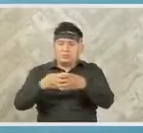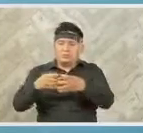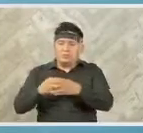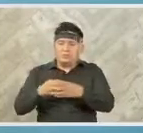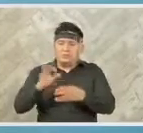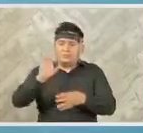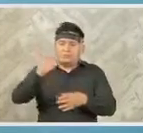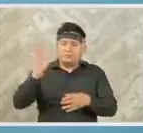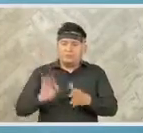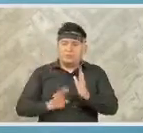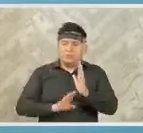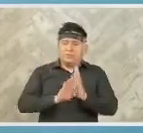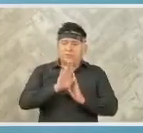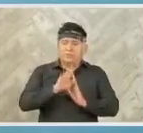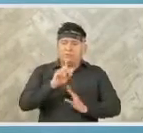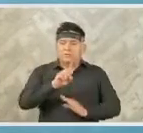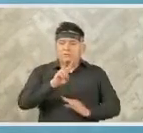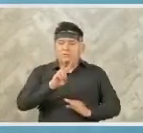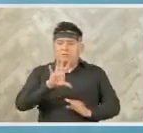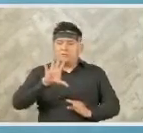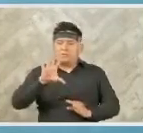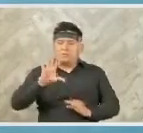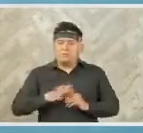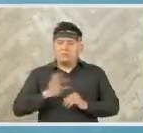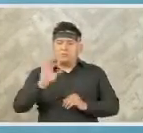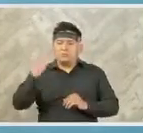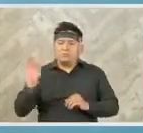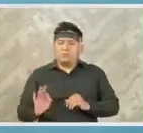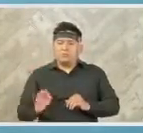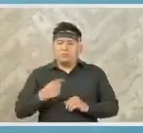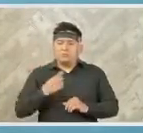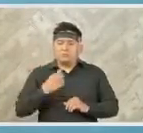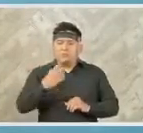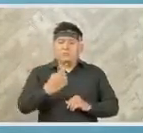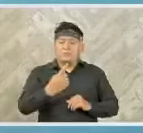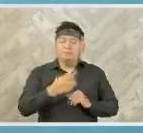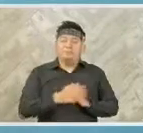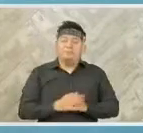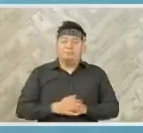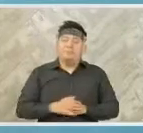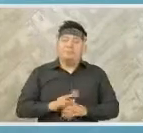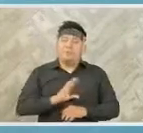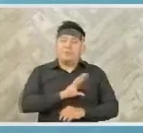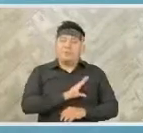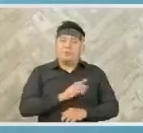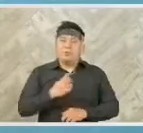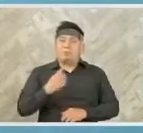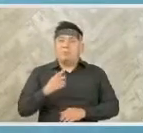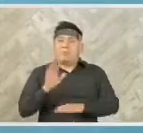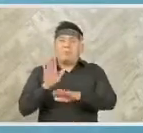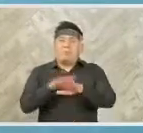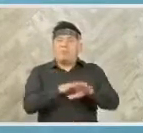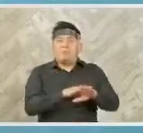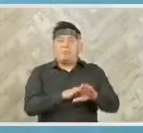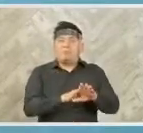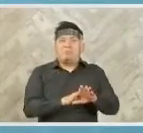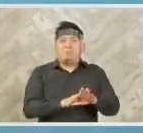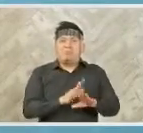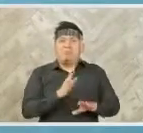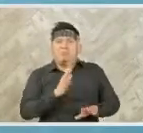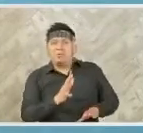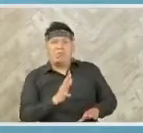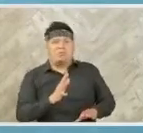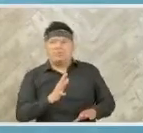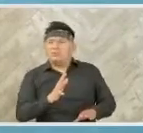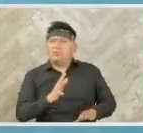un porcentaje de avance del 125%. Queriendo decir que los mensajes del alcalde no son en vano. Los mensajes del